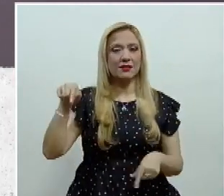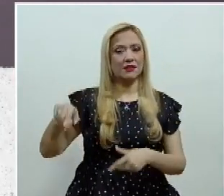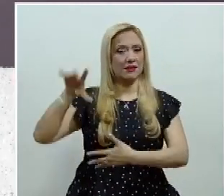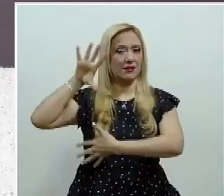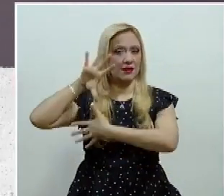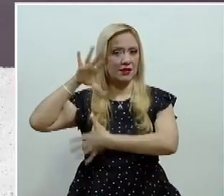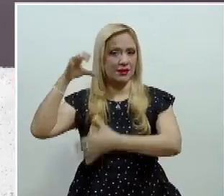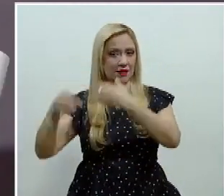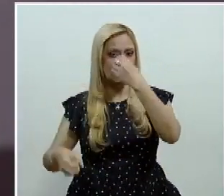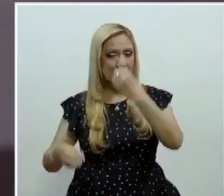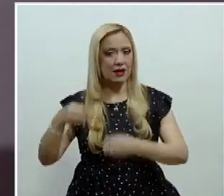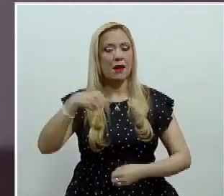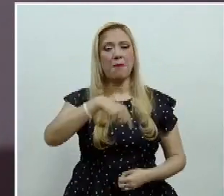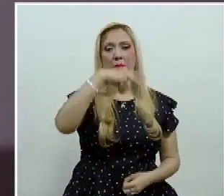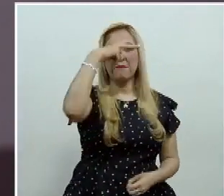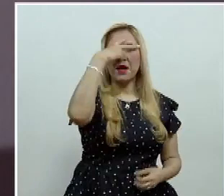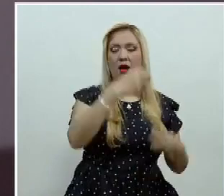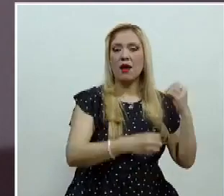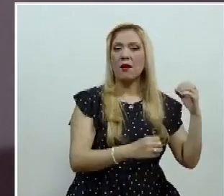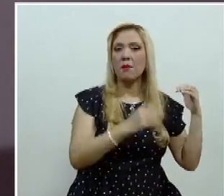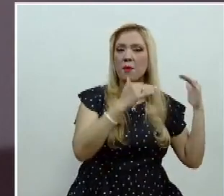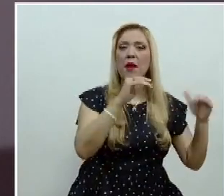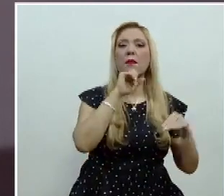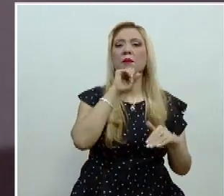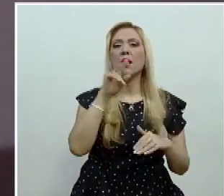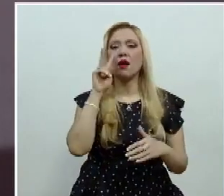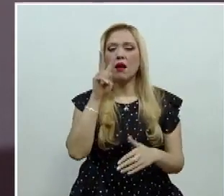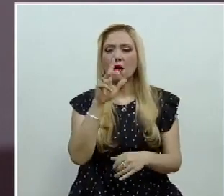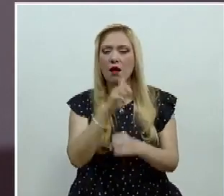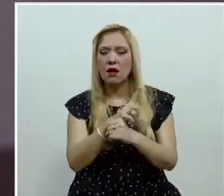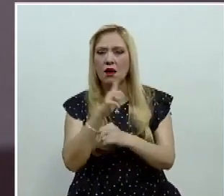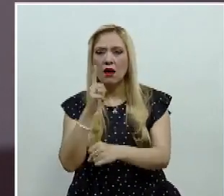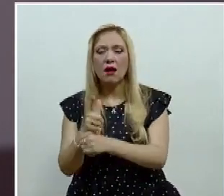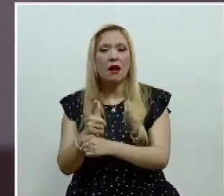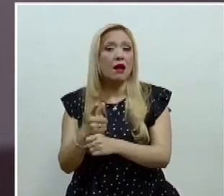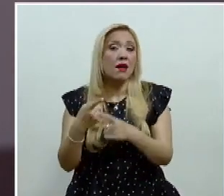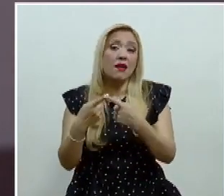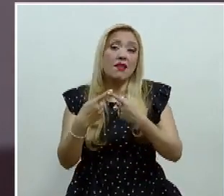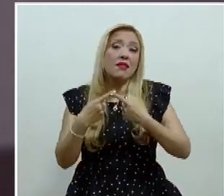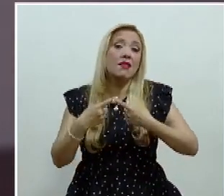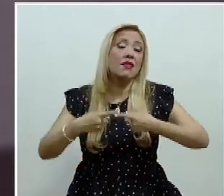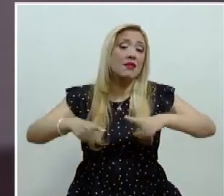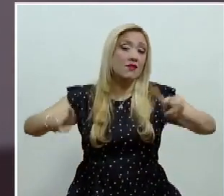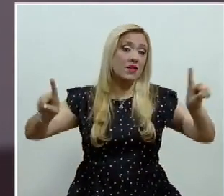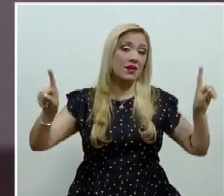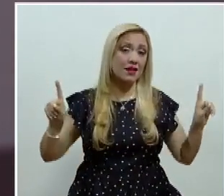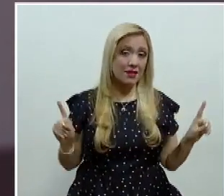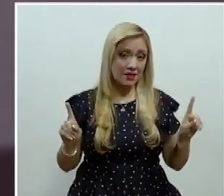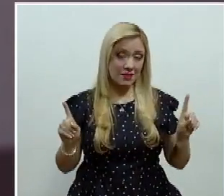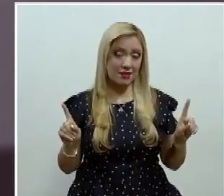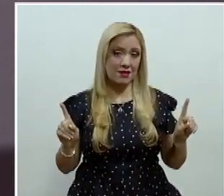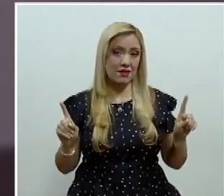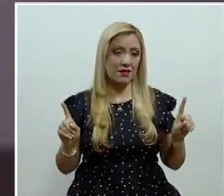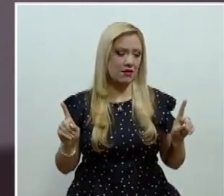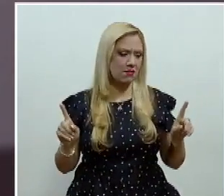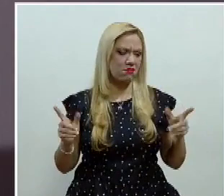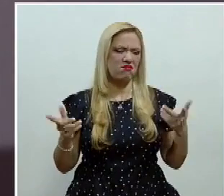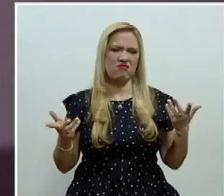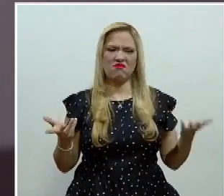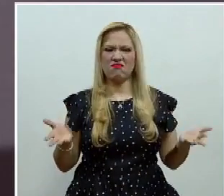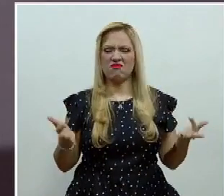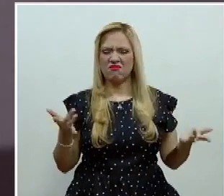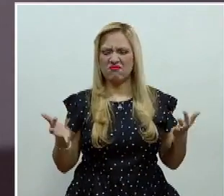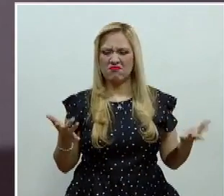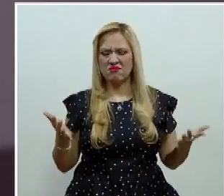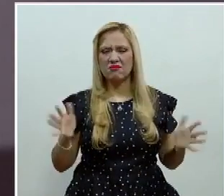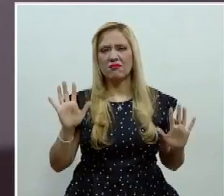lo ha identificado como condiciones objetivas y condiciones subjetivas, que las objetivas es precisamente